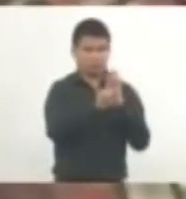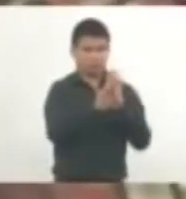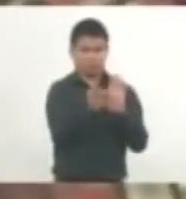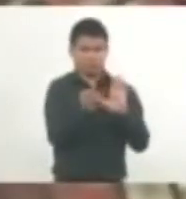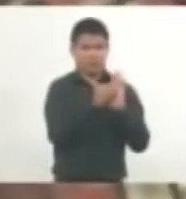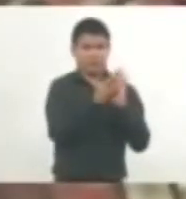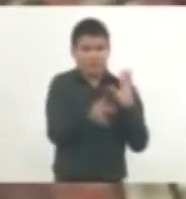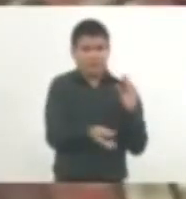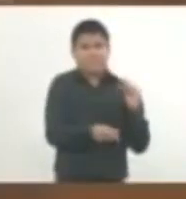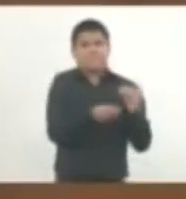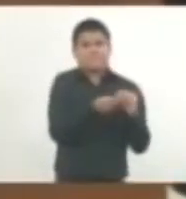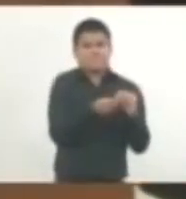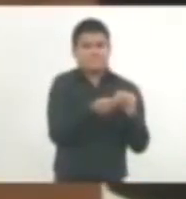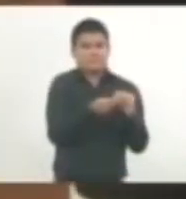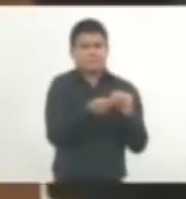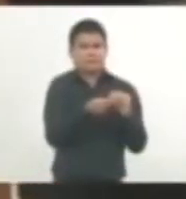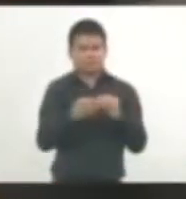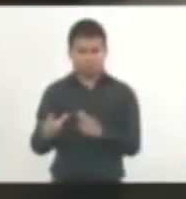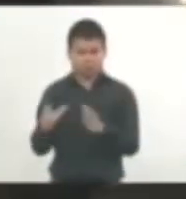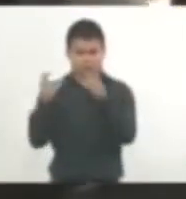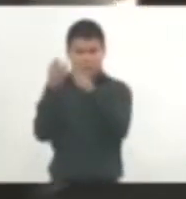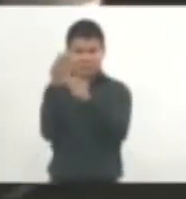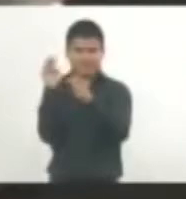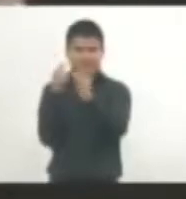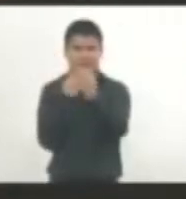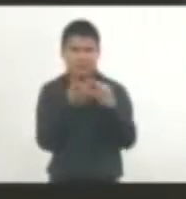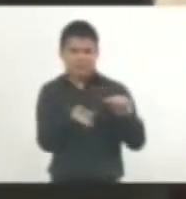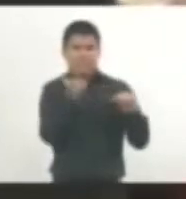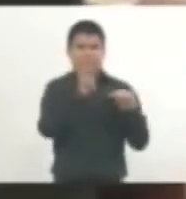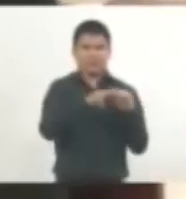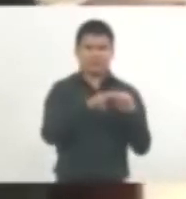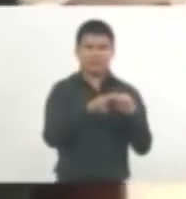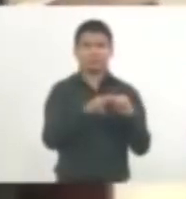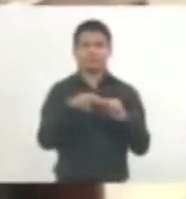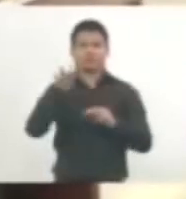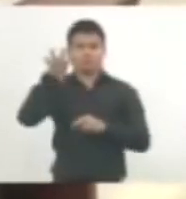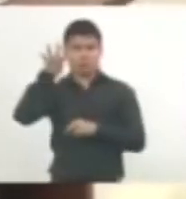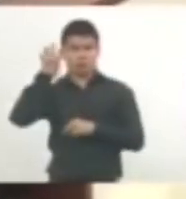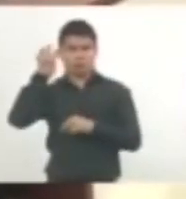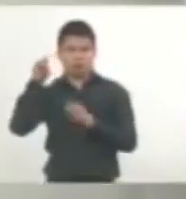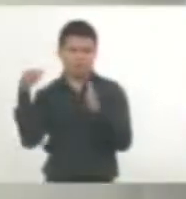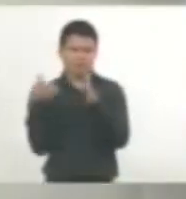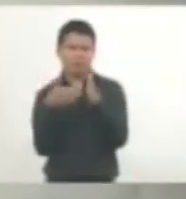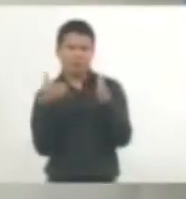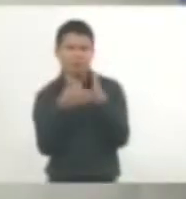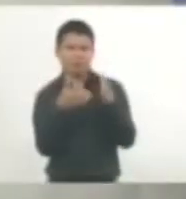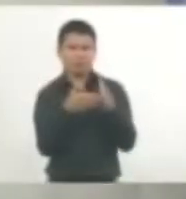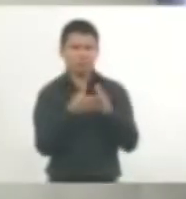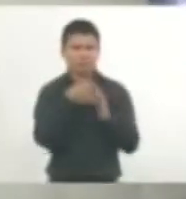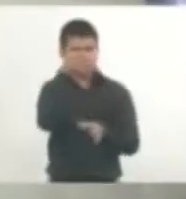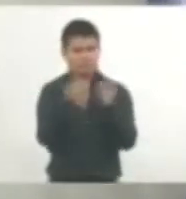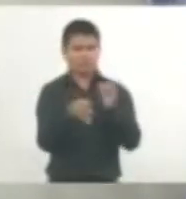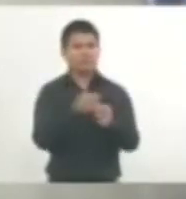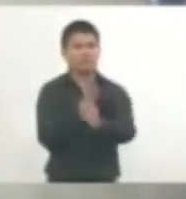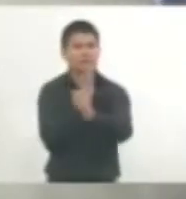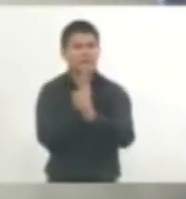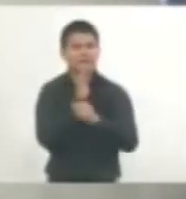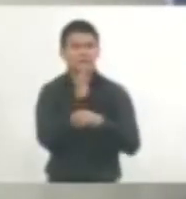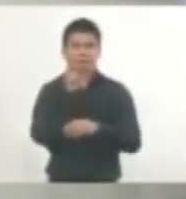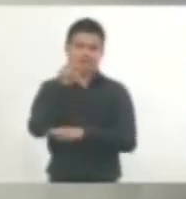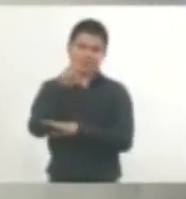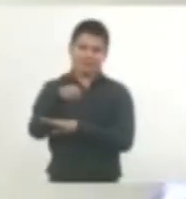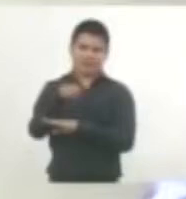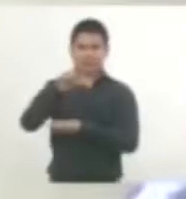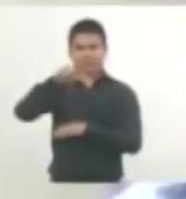una contribución impuesta por el Consejo de Barranquilla. En total, son 9 las demandas que cursan en los juzgados y una de ellas fue interpuesta por el abogado